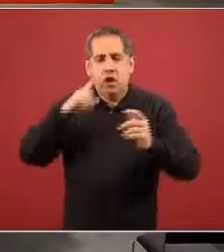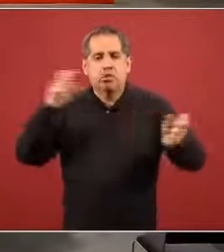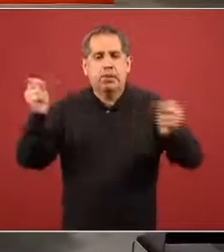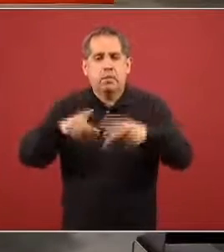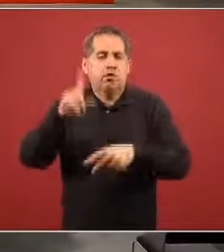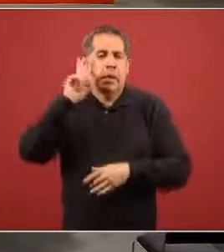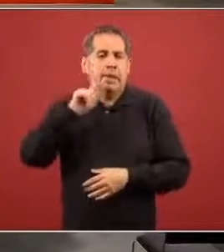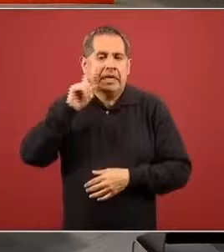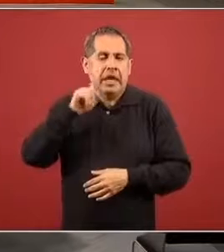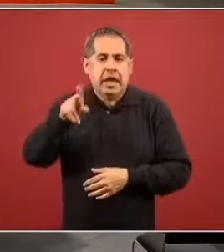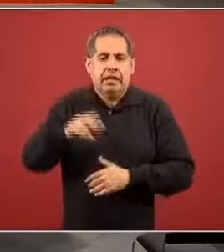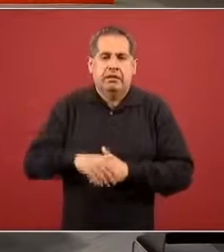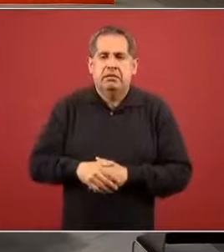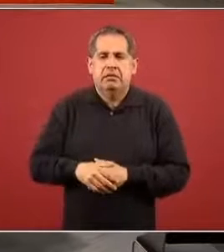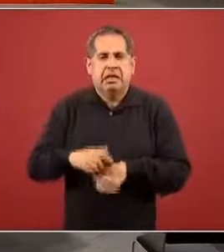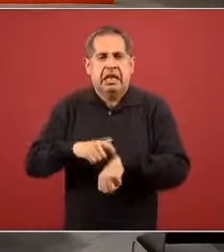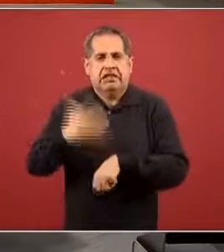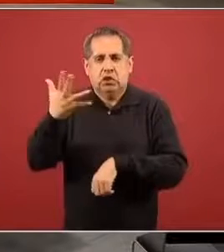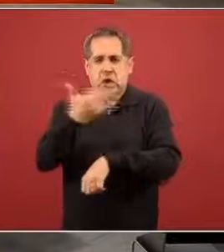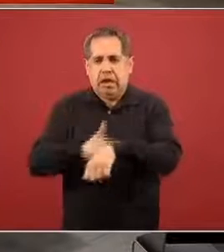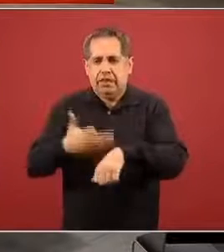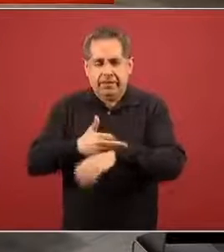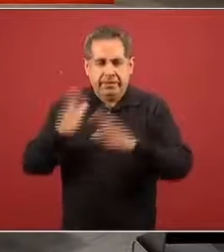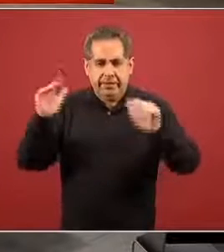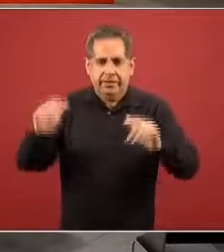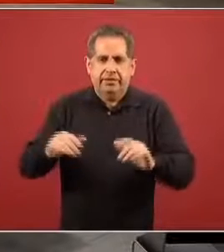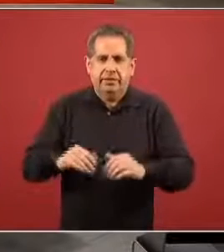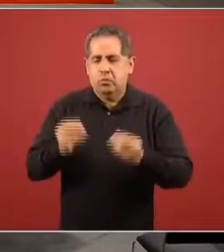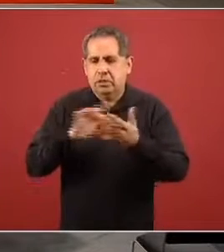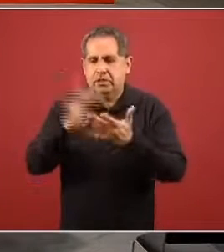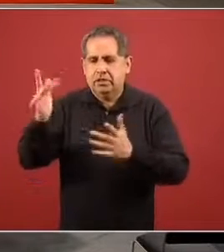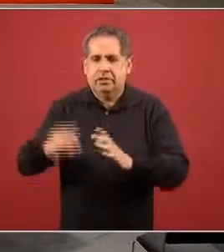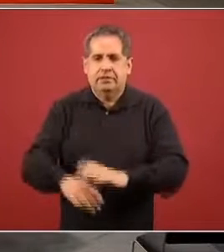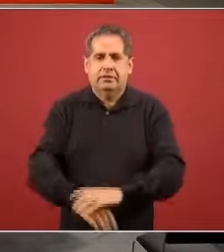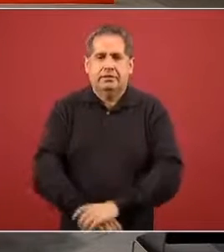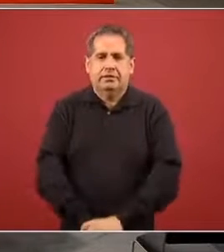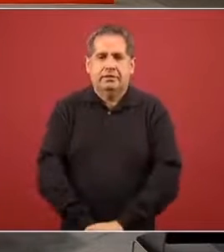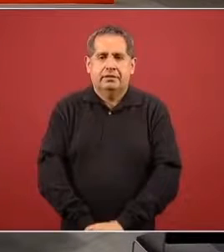vemos el día de mañana a las 5 de la tarde. Muchísimas gracias.